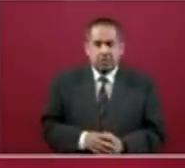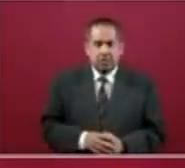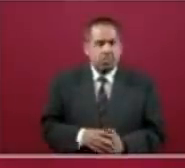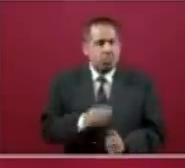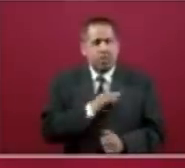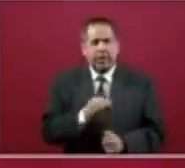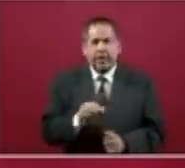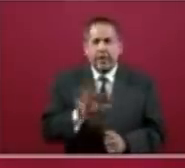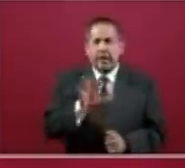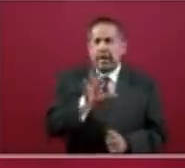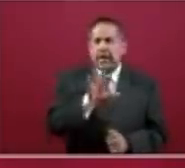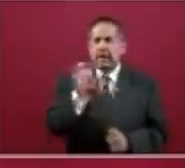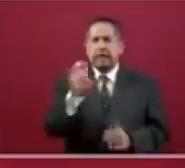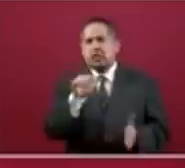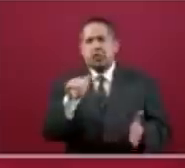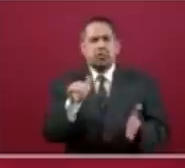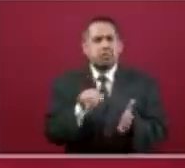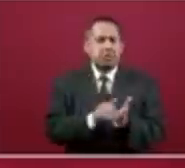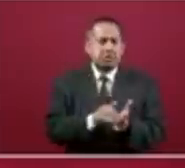500,000